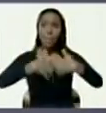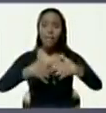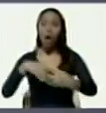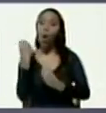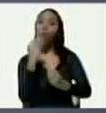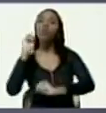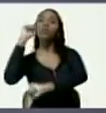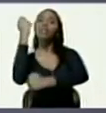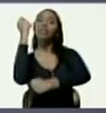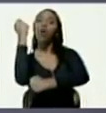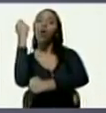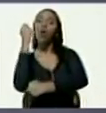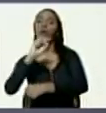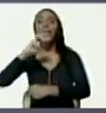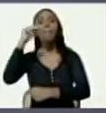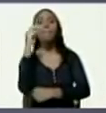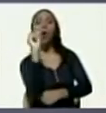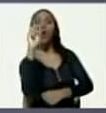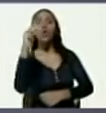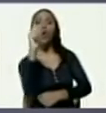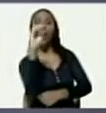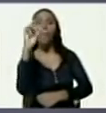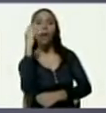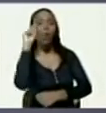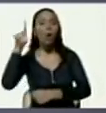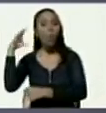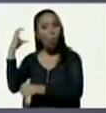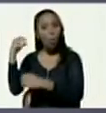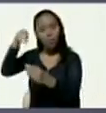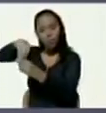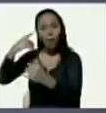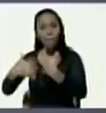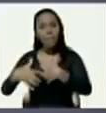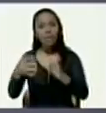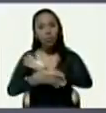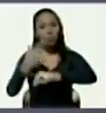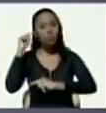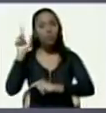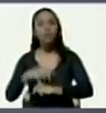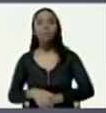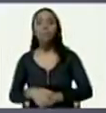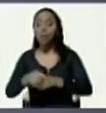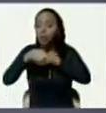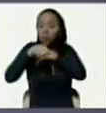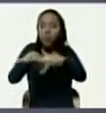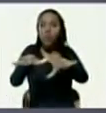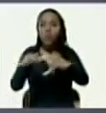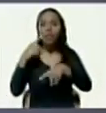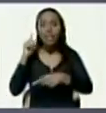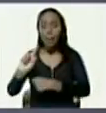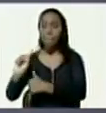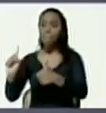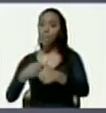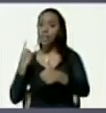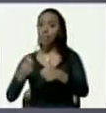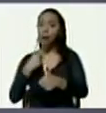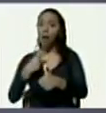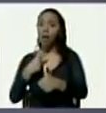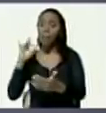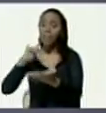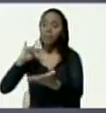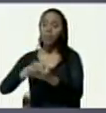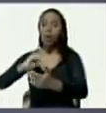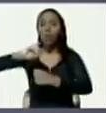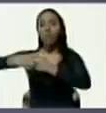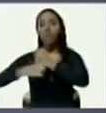Sigo y Monómeros en Colombia. Un caso de corrupción que se extiende y que tiene como principal protagonista a